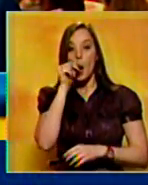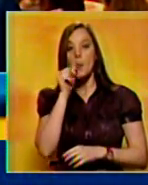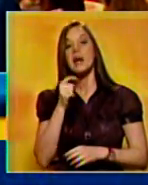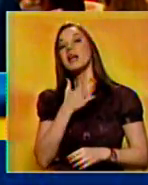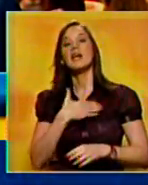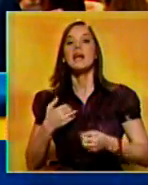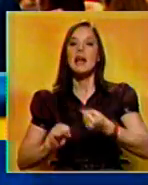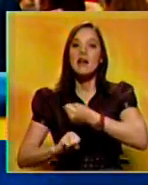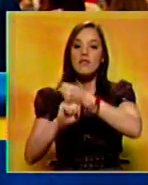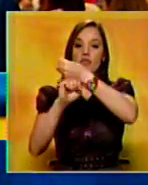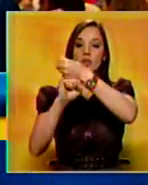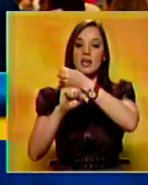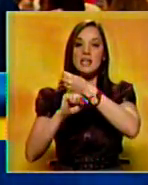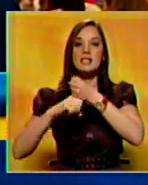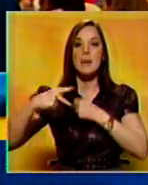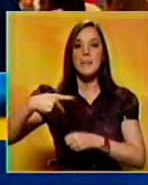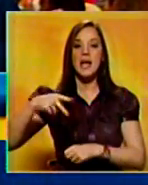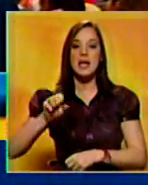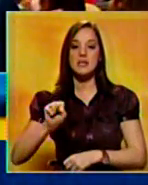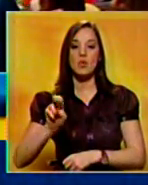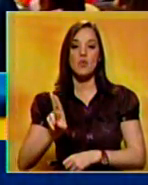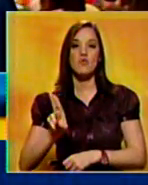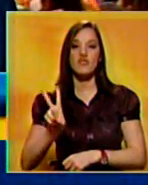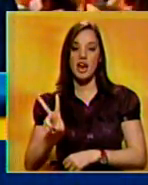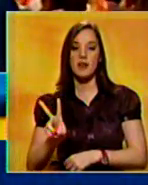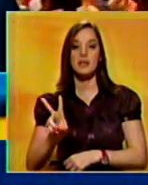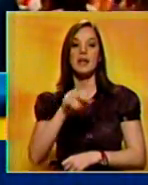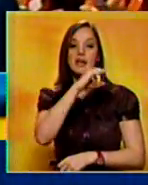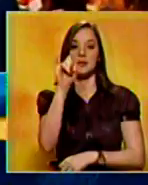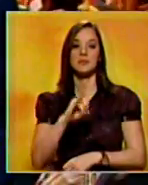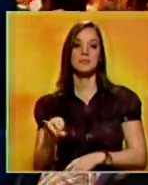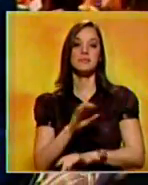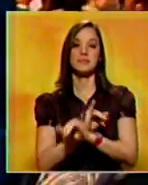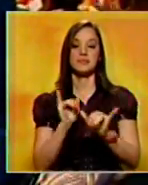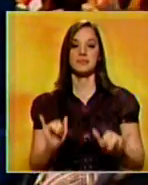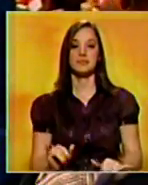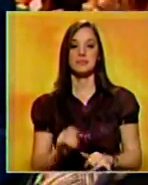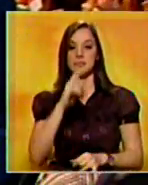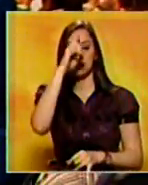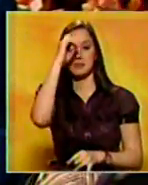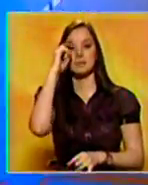del Partido Socialista Unido de Venezuela. Desde el Estado Zulia, Fabiola Yaquinto, Noticiero Venevisión.